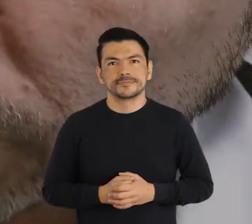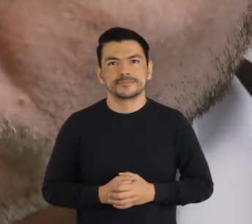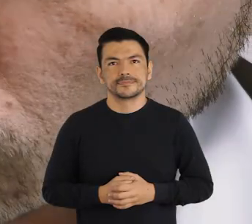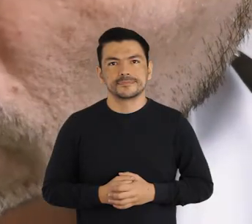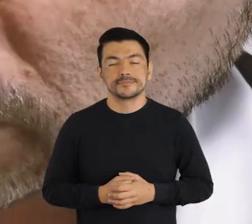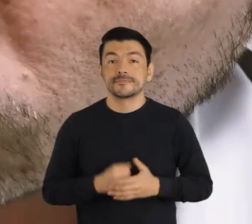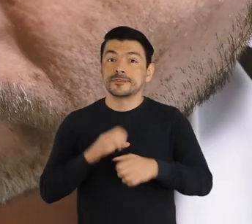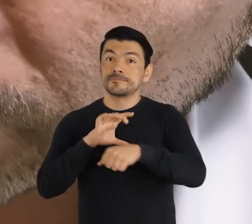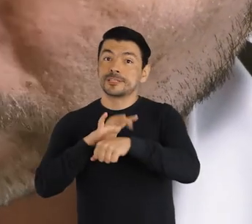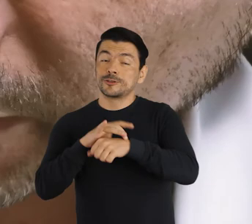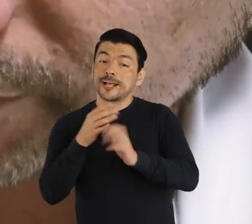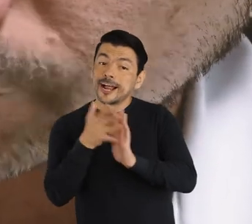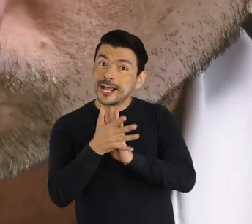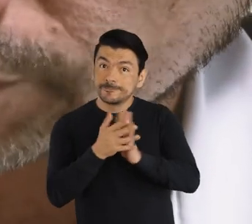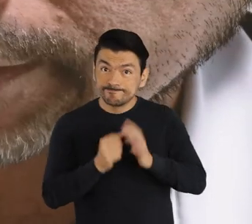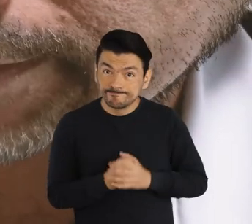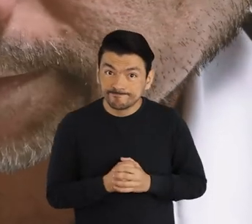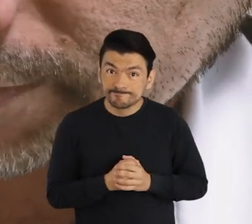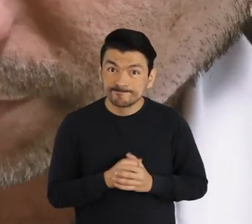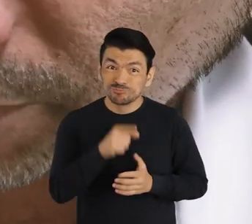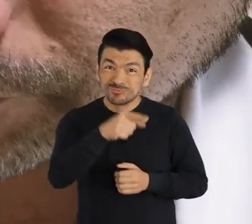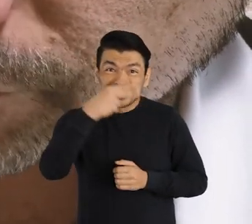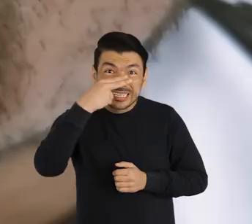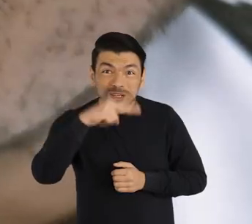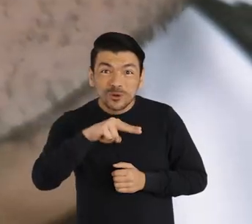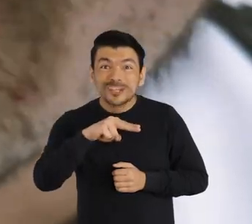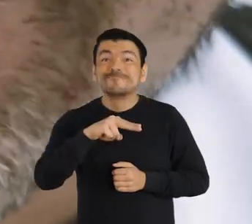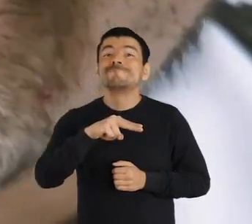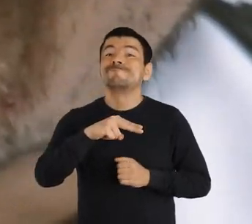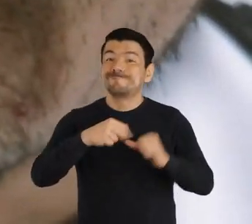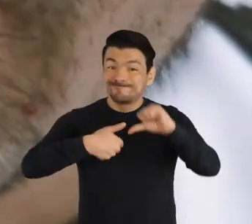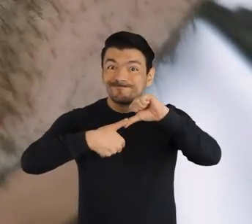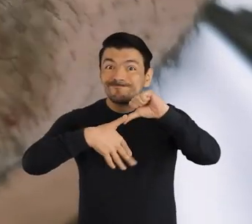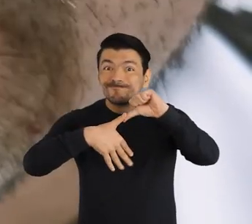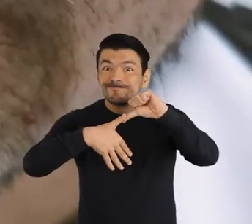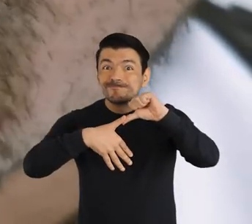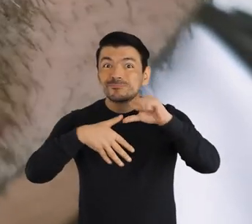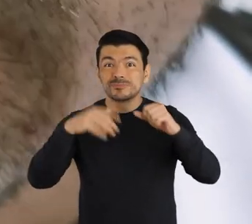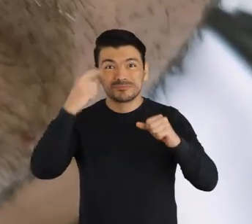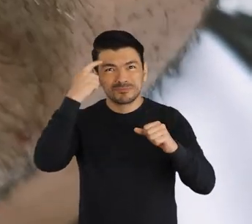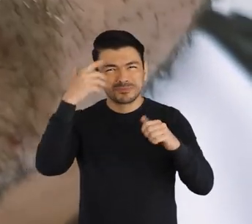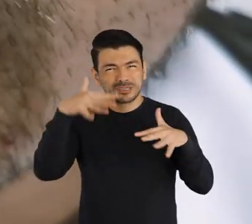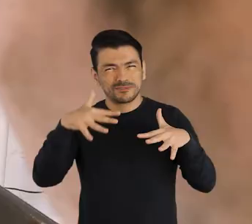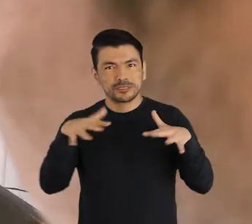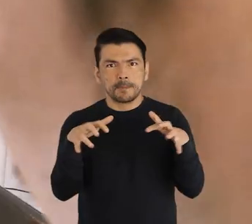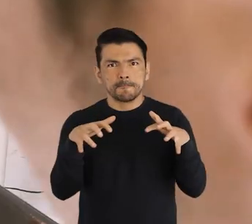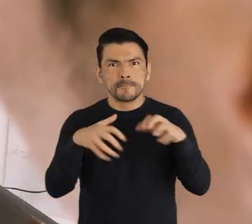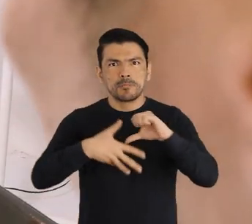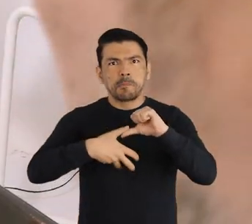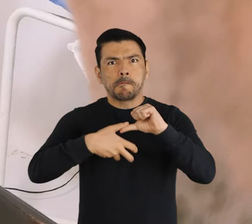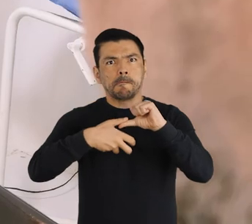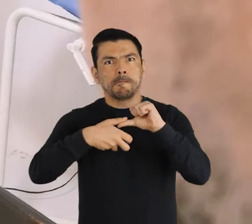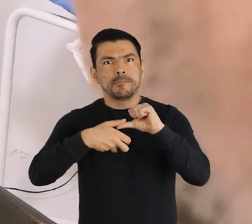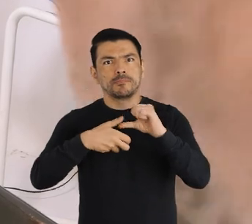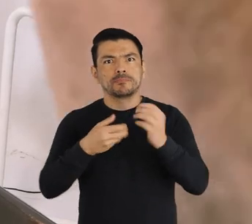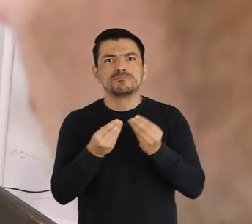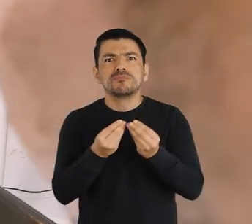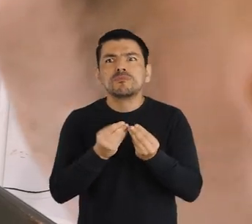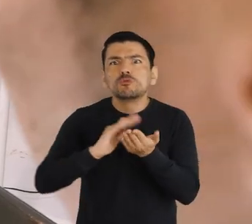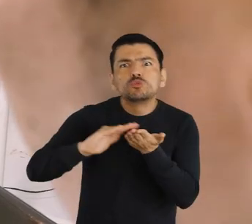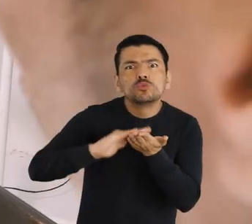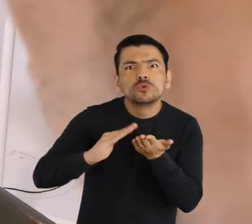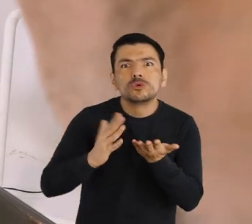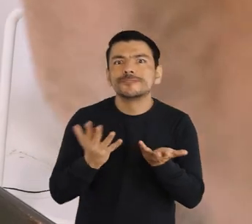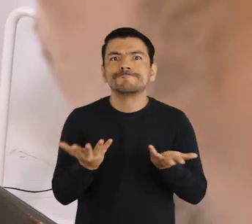Su hijo tiene una enfermedad neurodegenerativa, una enfermedad que no tiene cura. Dairo no podrá hablar ni